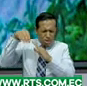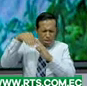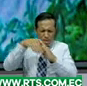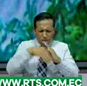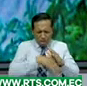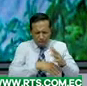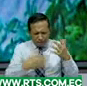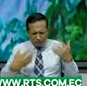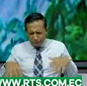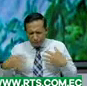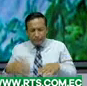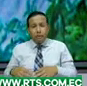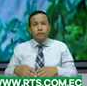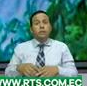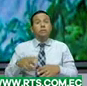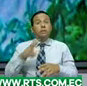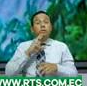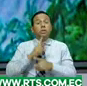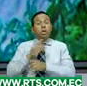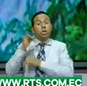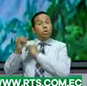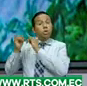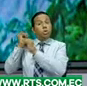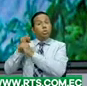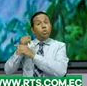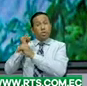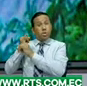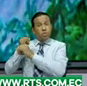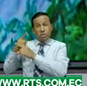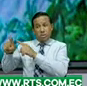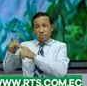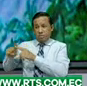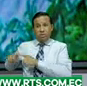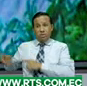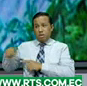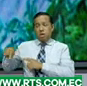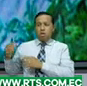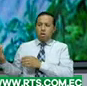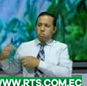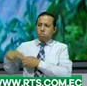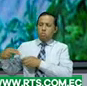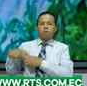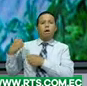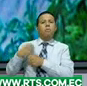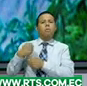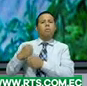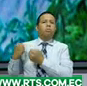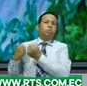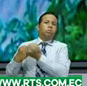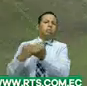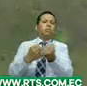taponamientos. Varias instituciones se hicieron presentes con ayudas. Darwin Altamirano con los detalles de inmediato.